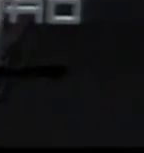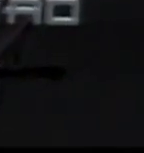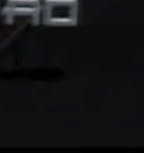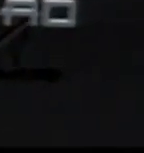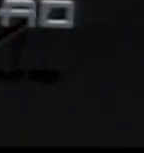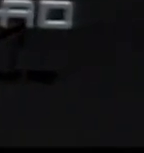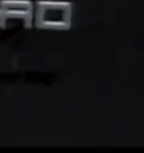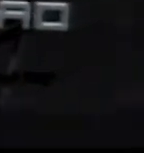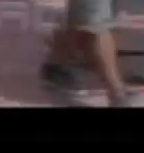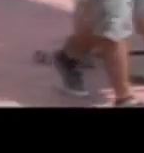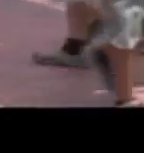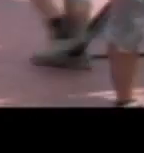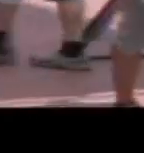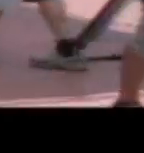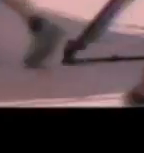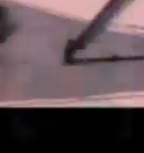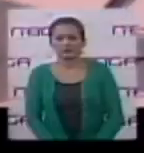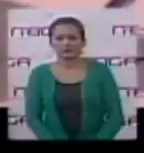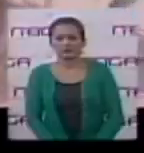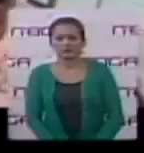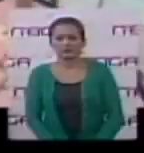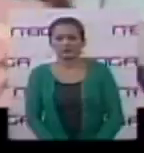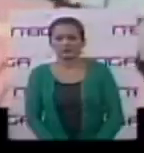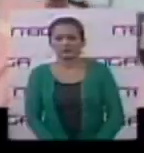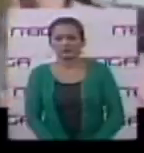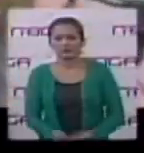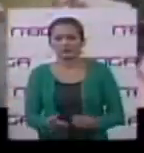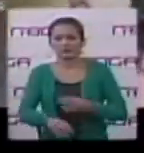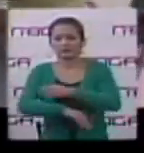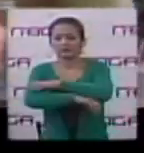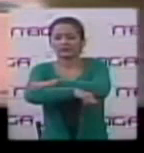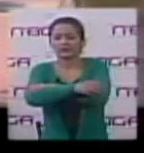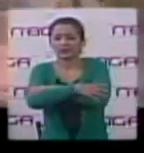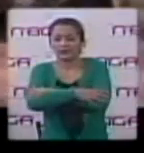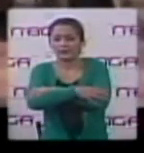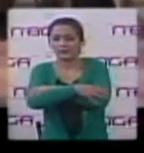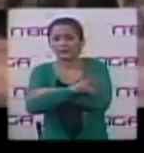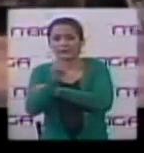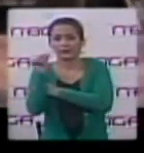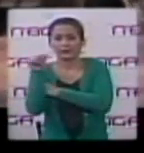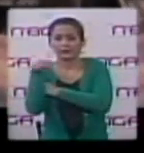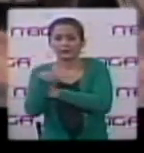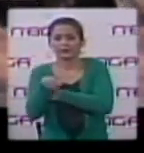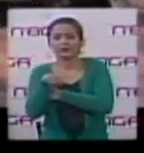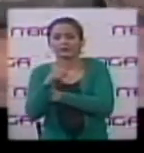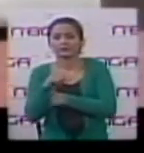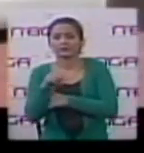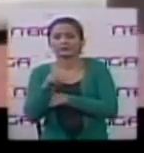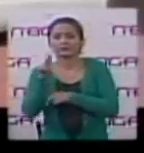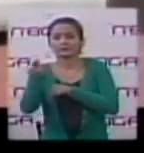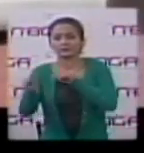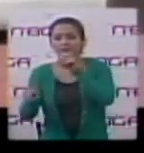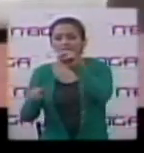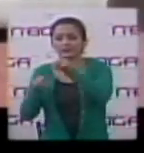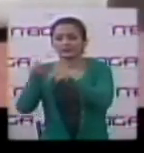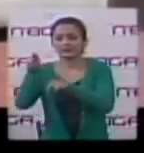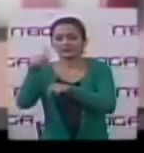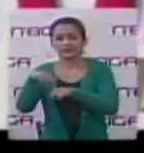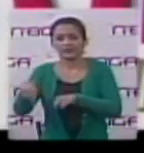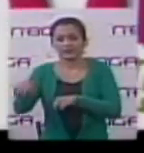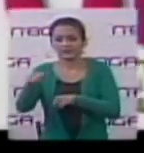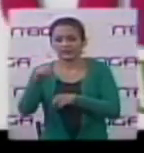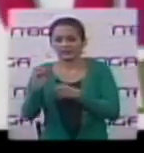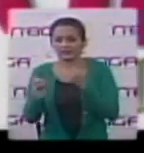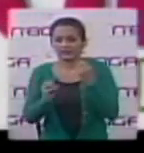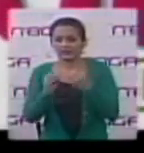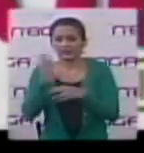grabación se llevó a cabo en el malecón 2000 en las instalaciones de la Perla El Backstage del spot oficial de la vigésima la